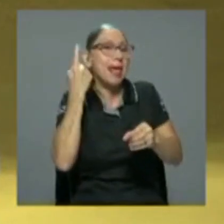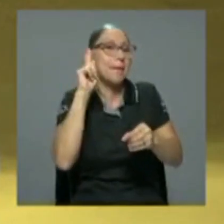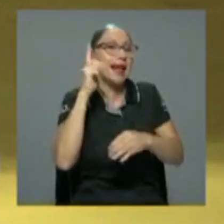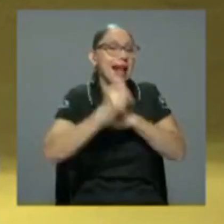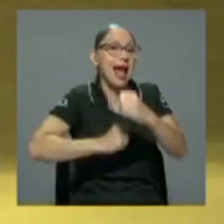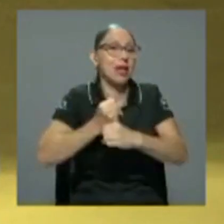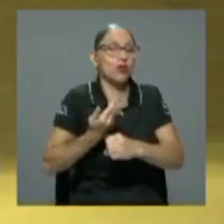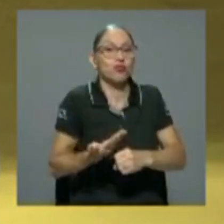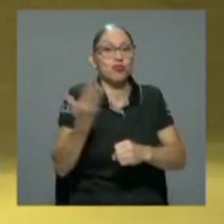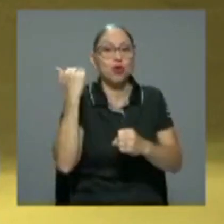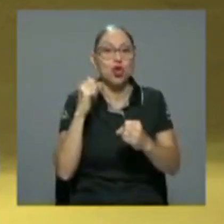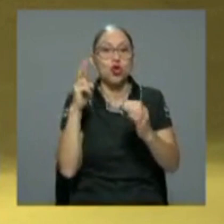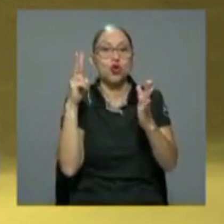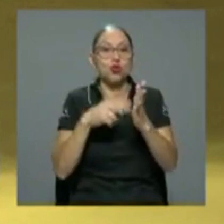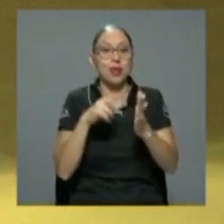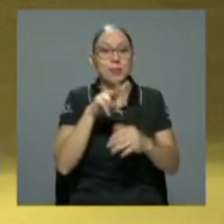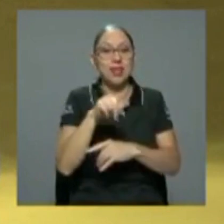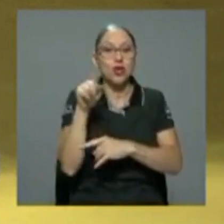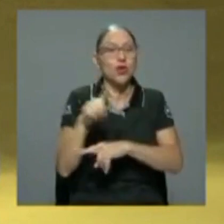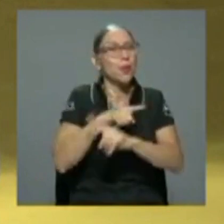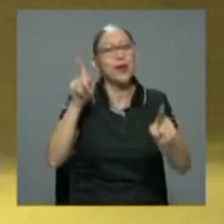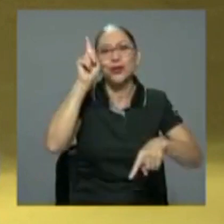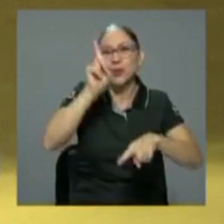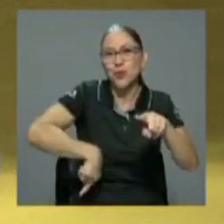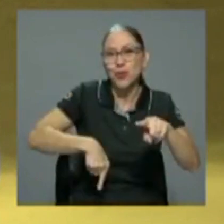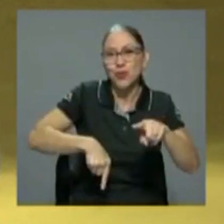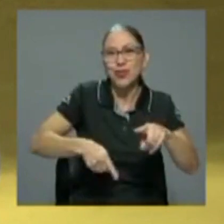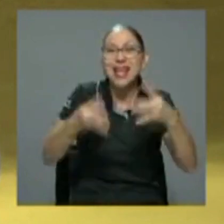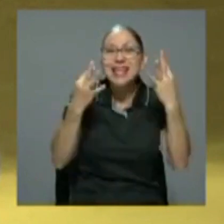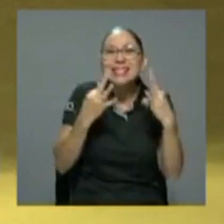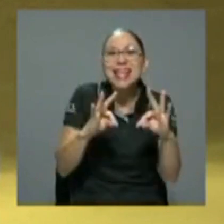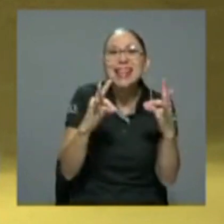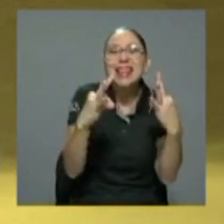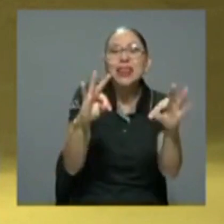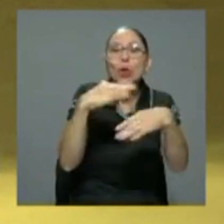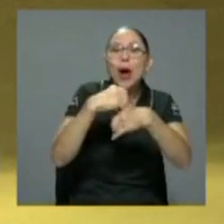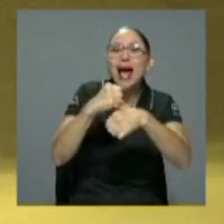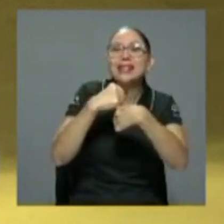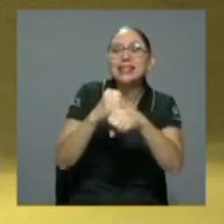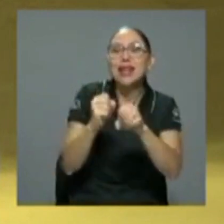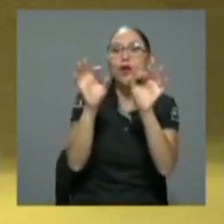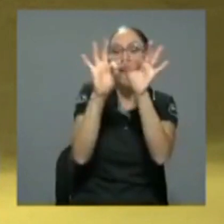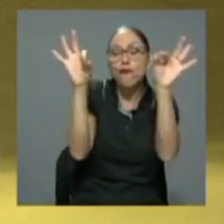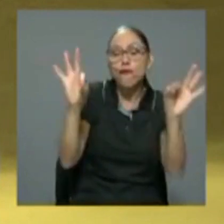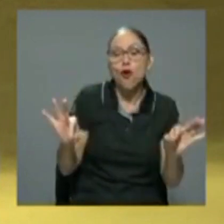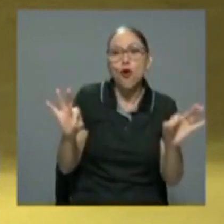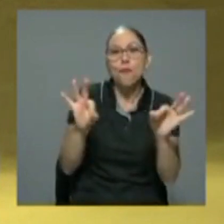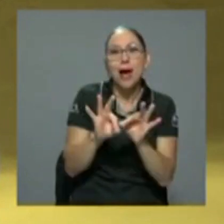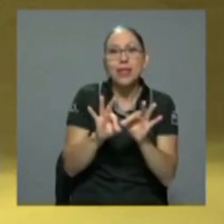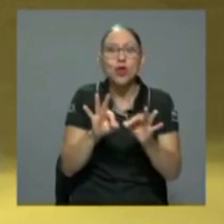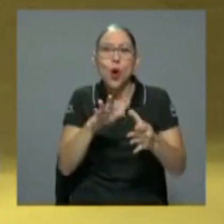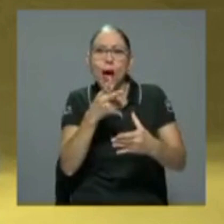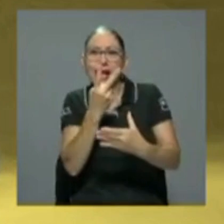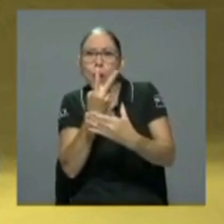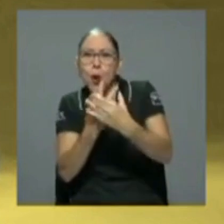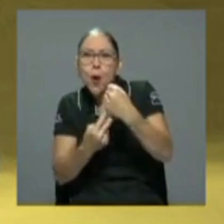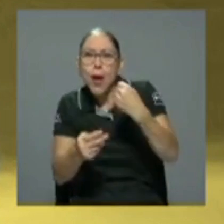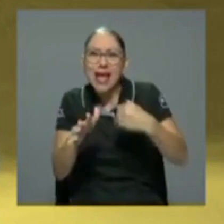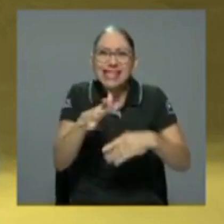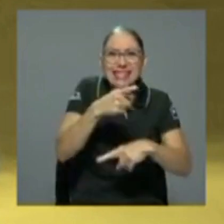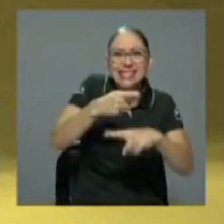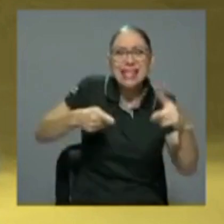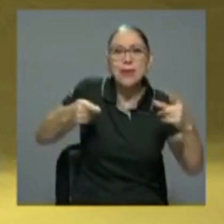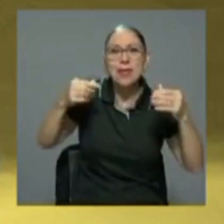intentó, por instancias de la UNAM, hacerlo en formato semipresencial y representó un gran reto logístico